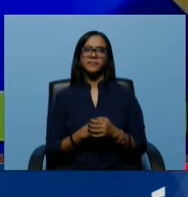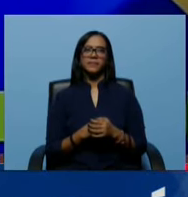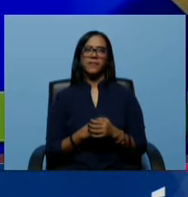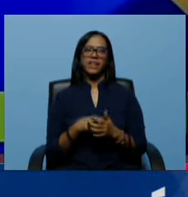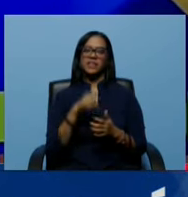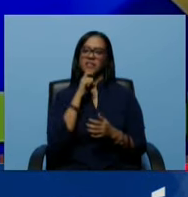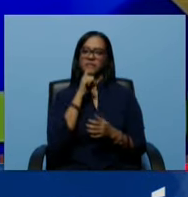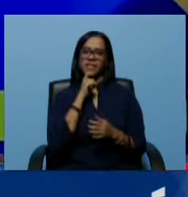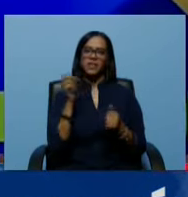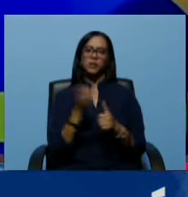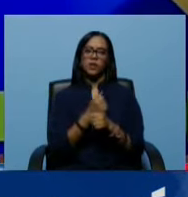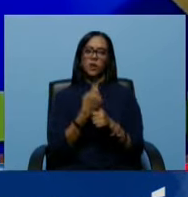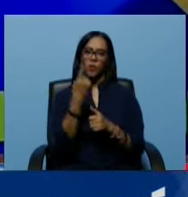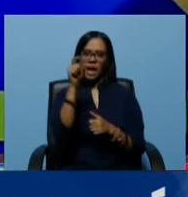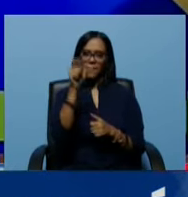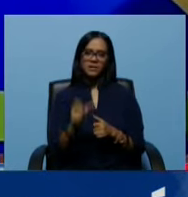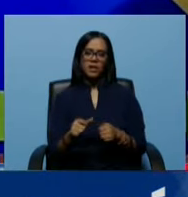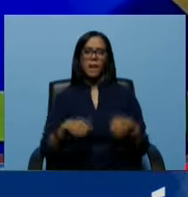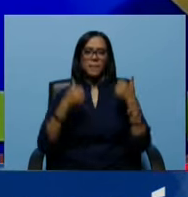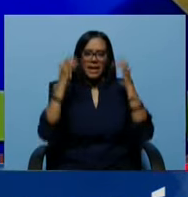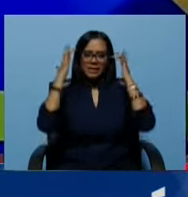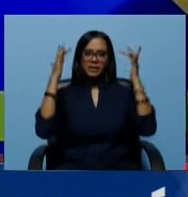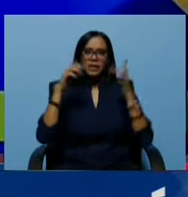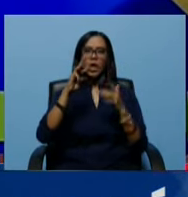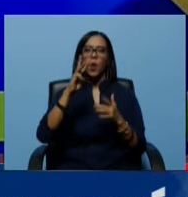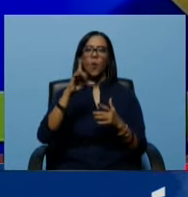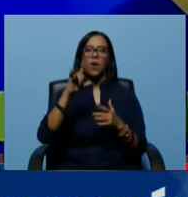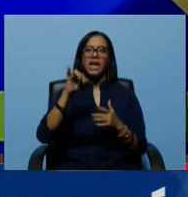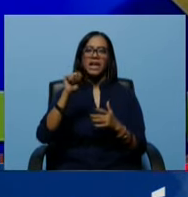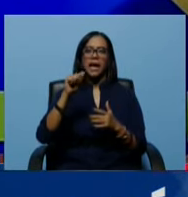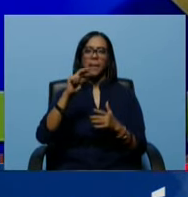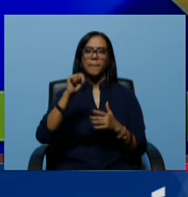Difícil conseguir una persona más inteligente que William Lara.